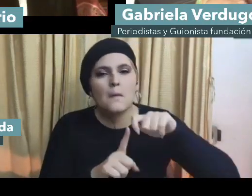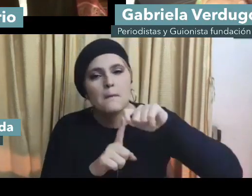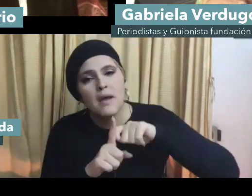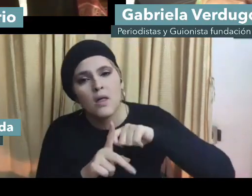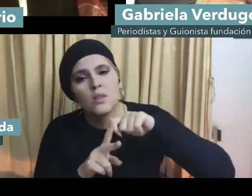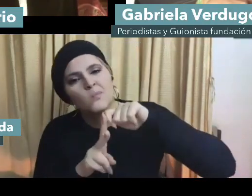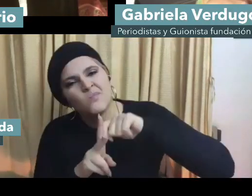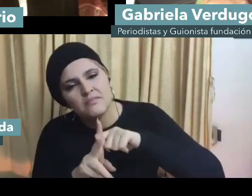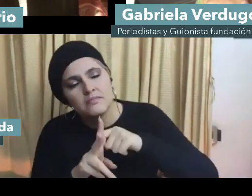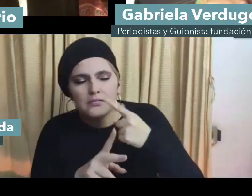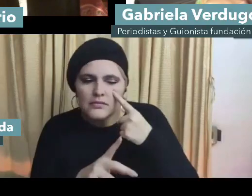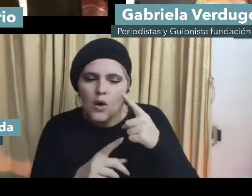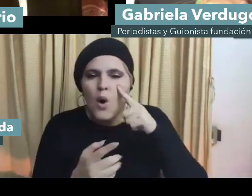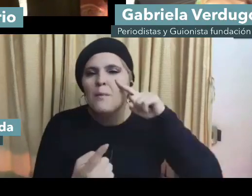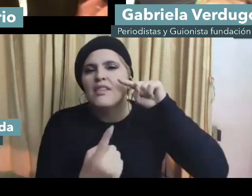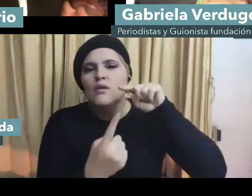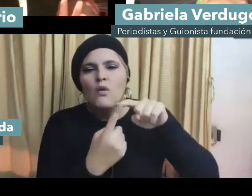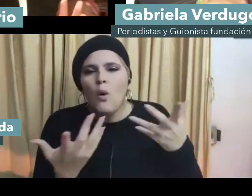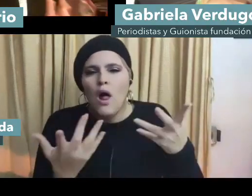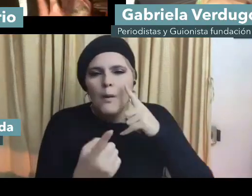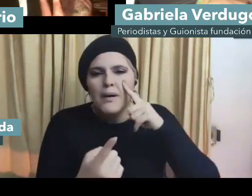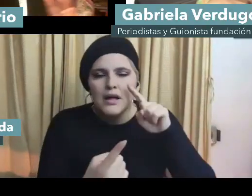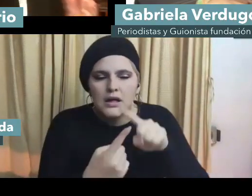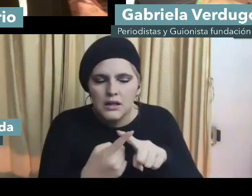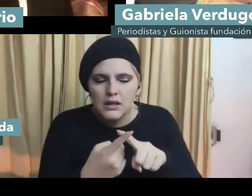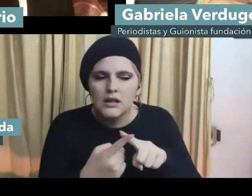objetivo terapéutico y después iremos